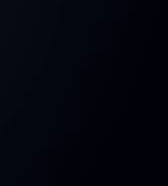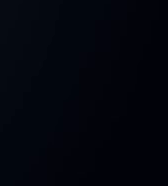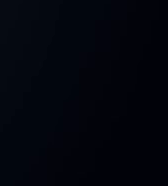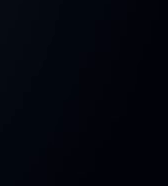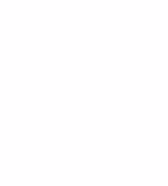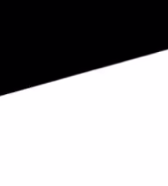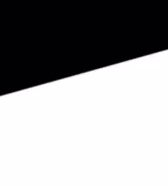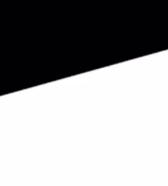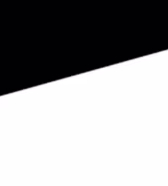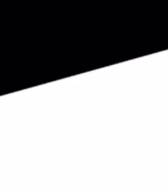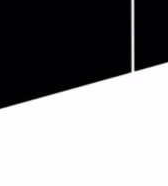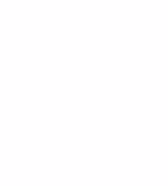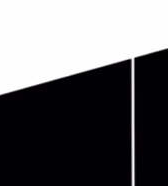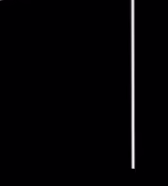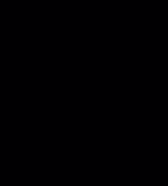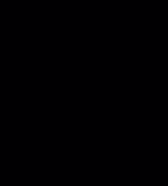i